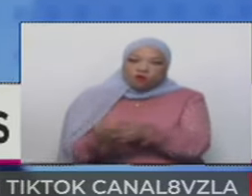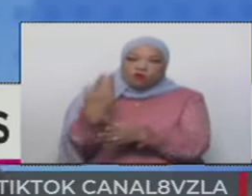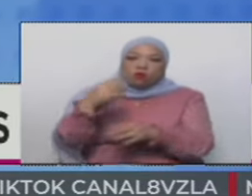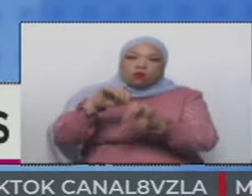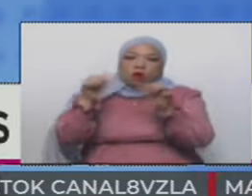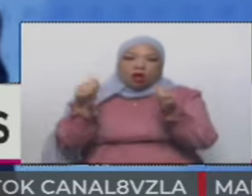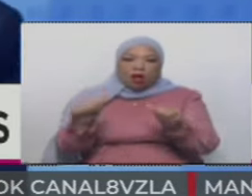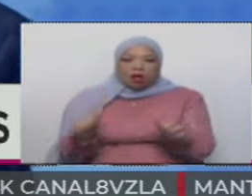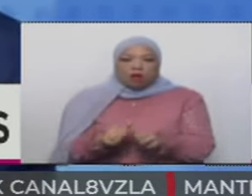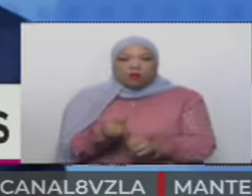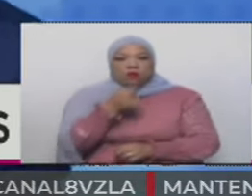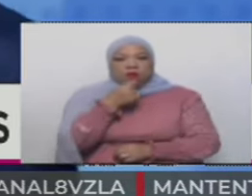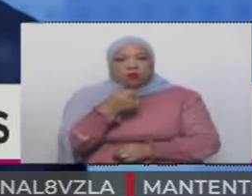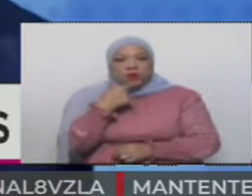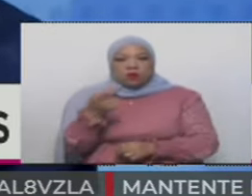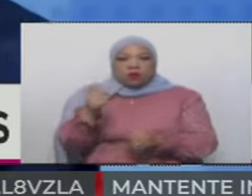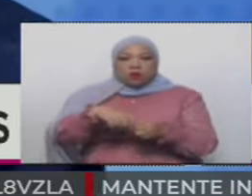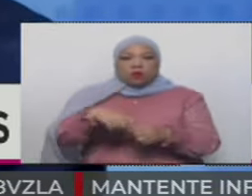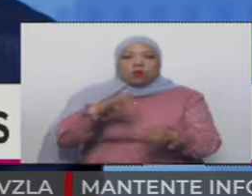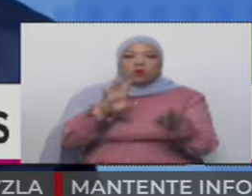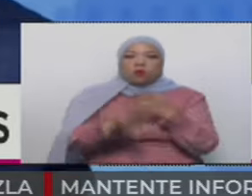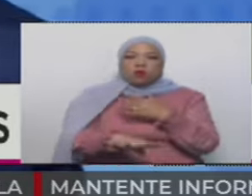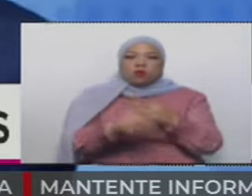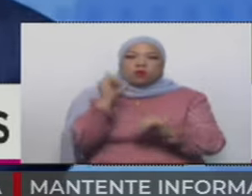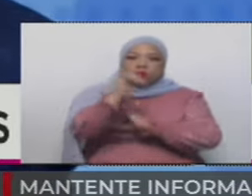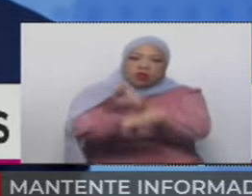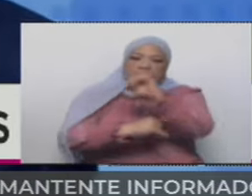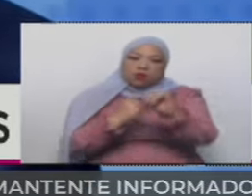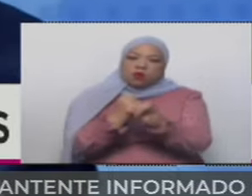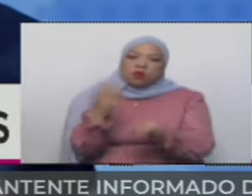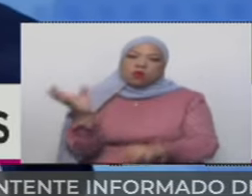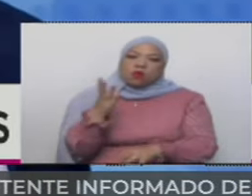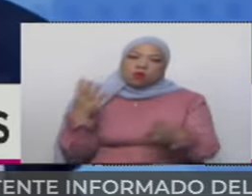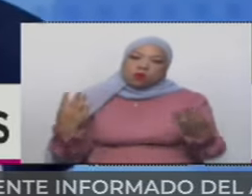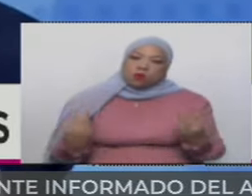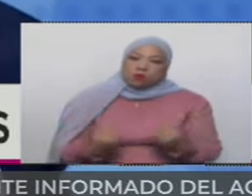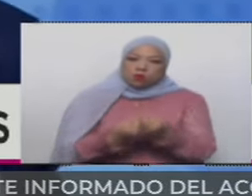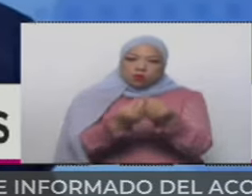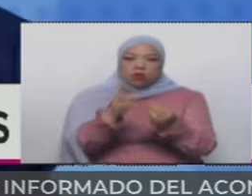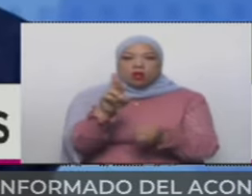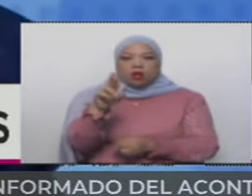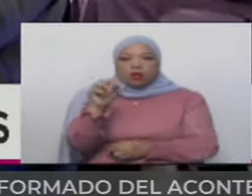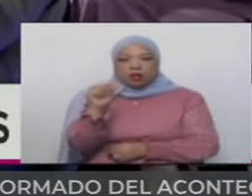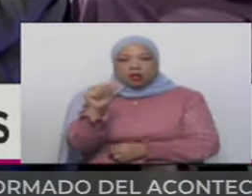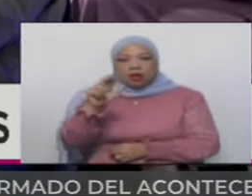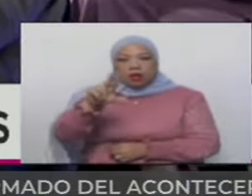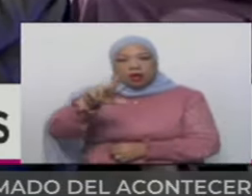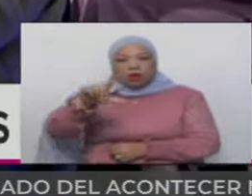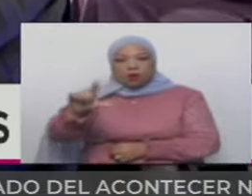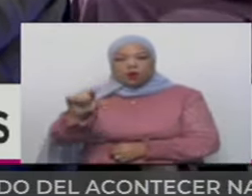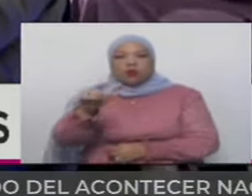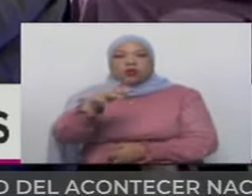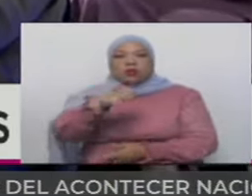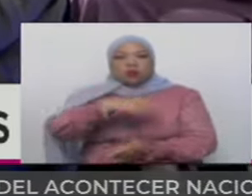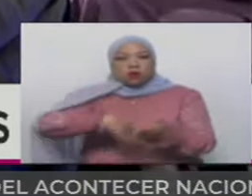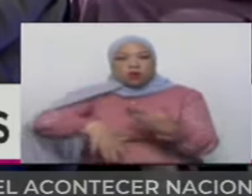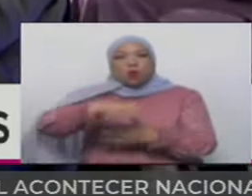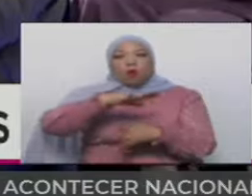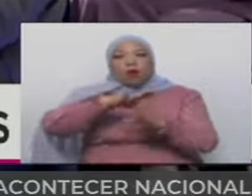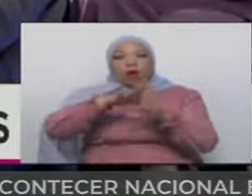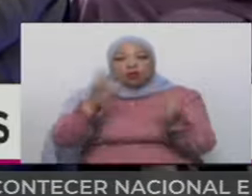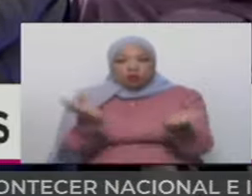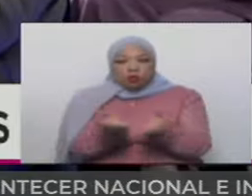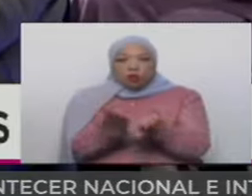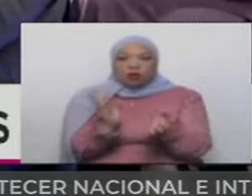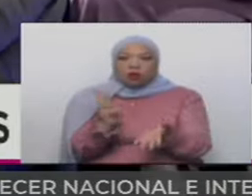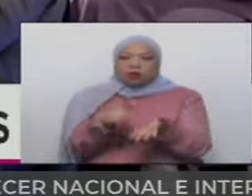brillado con esta feria, a la organización de la Feria Internacional del Libro de Venezuela, junto con Raúl Casal, el Centro Nacional del Libro, toda la plataforma del libro, y así estaremos